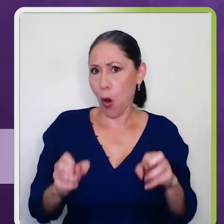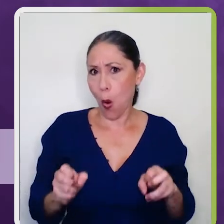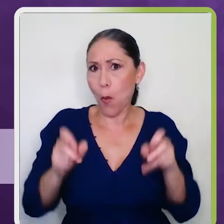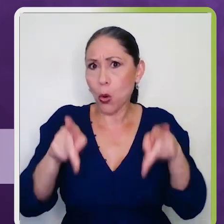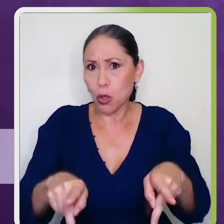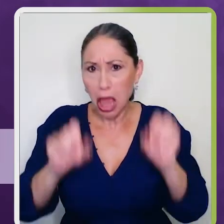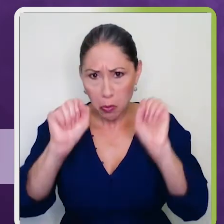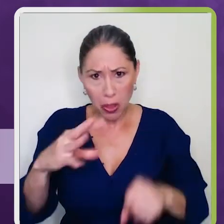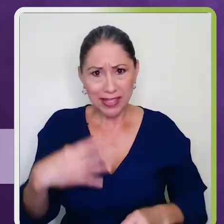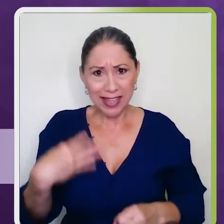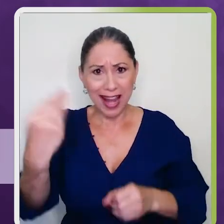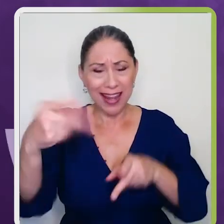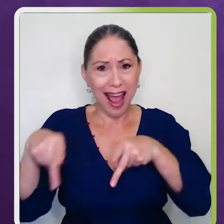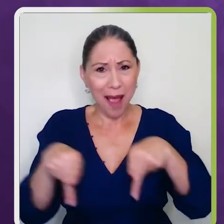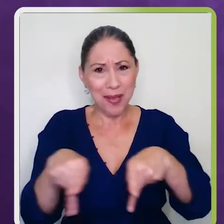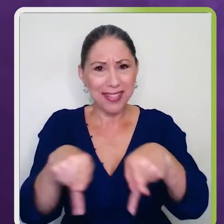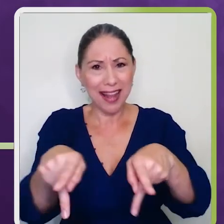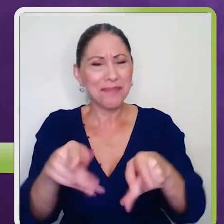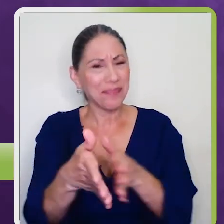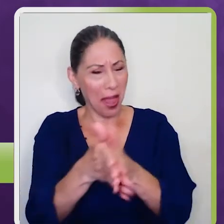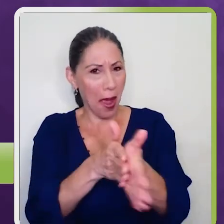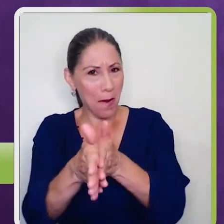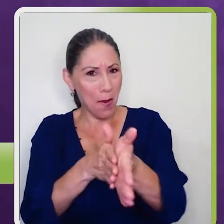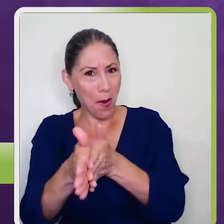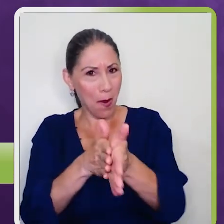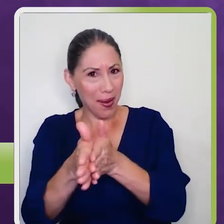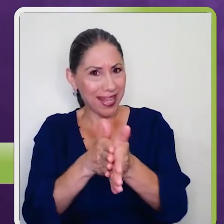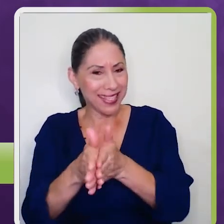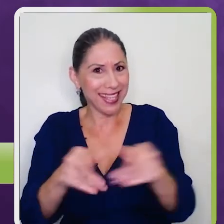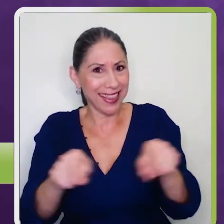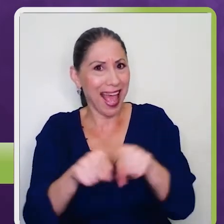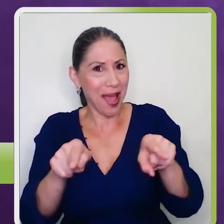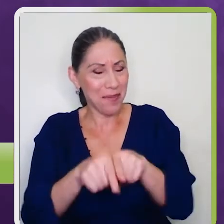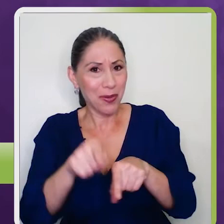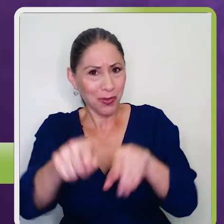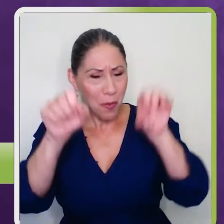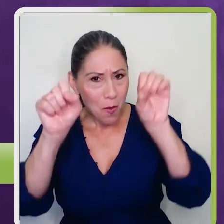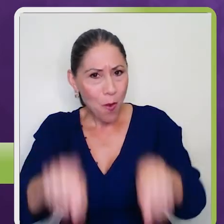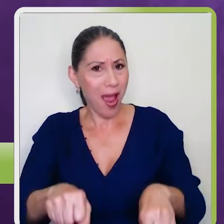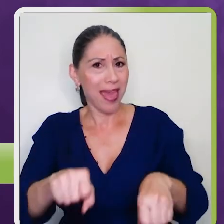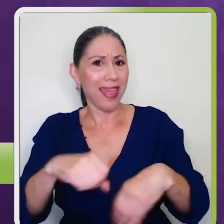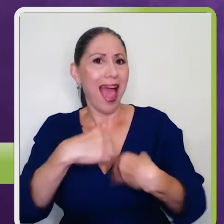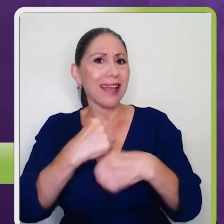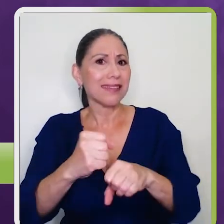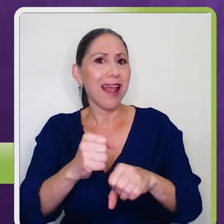pues la oportunidad de salir a pasear, aproveche para también hacerlo en